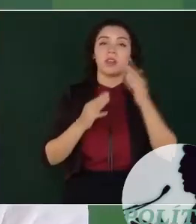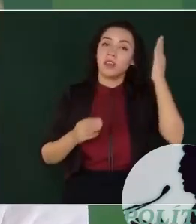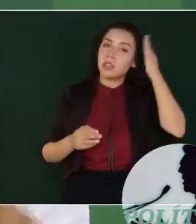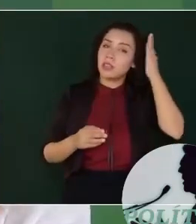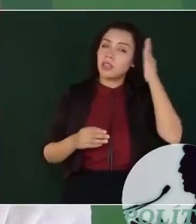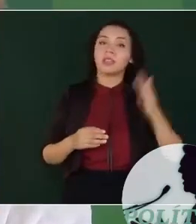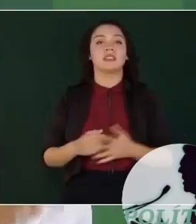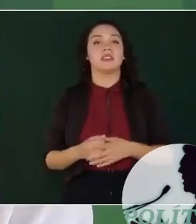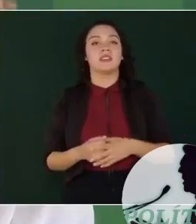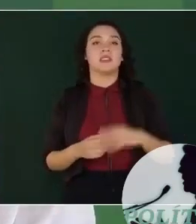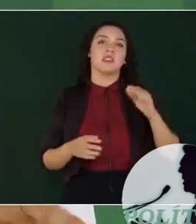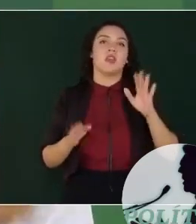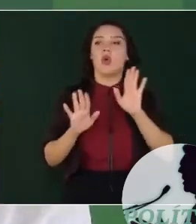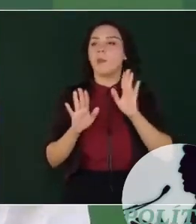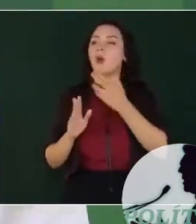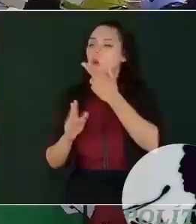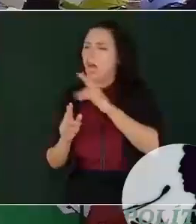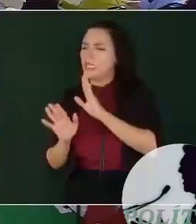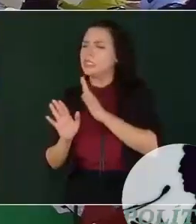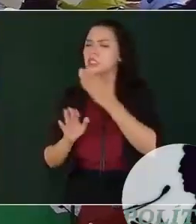y perseguir a otros.